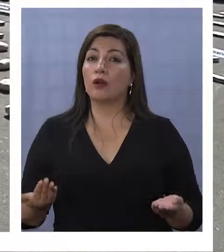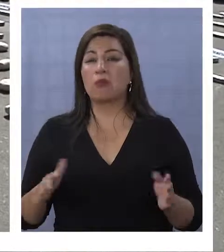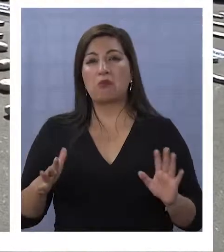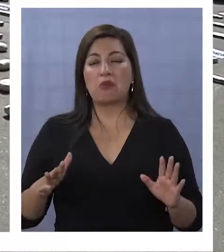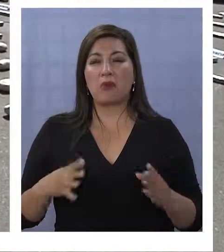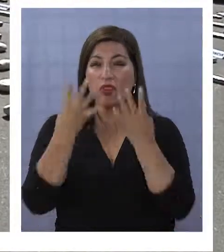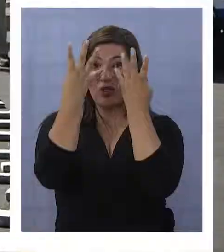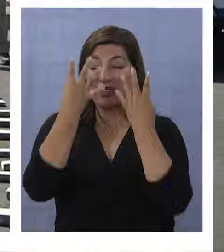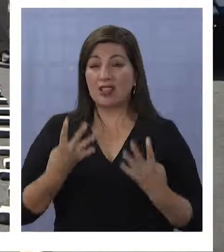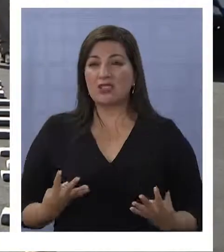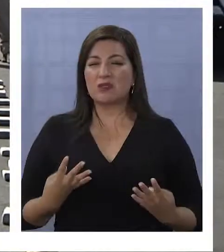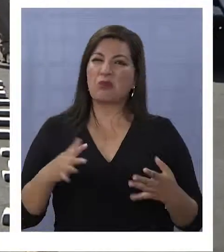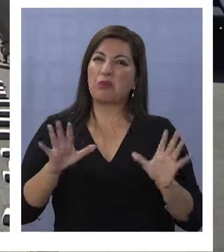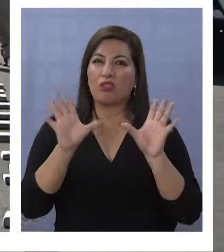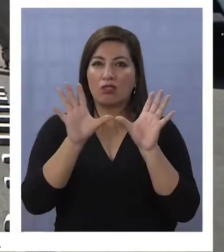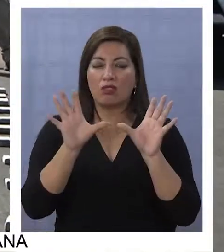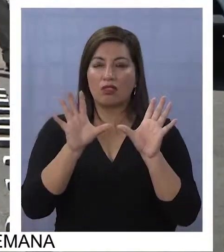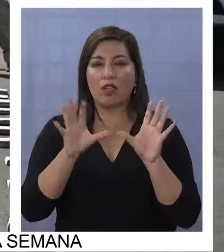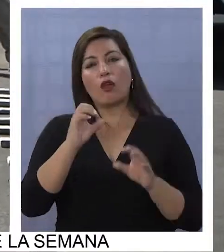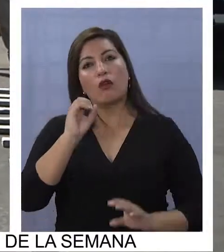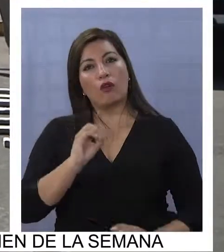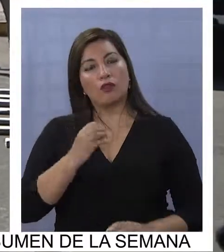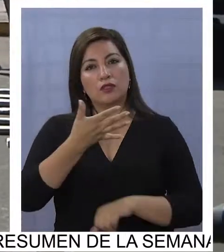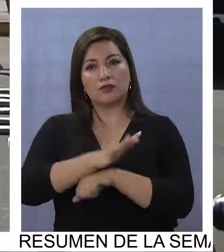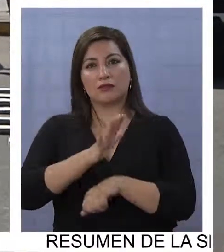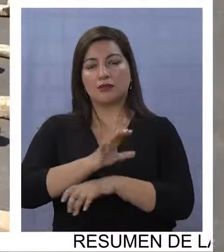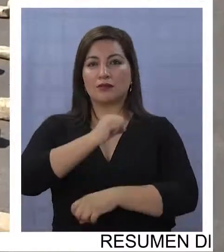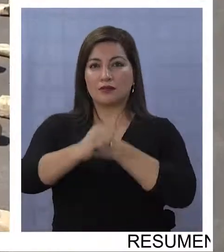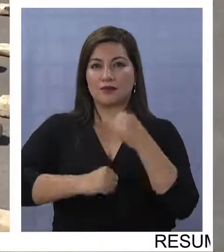penas de entre 10 y 15 años de cárcel.